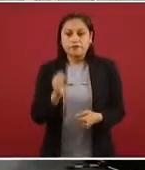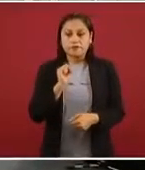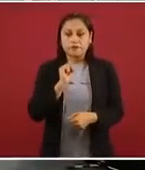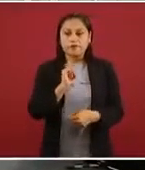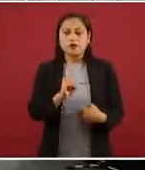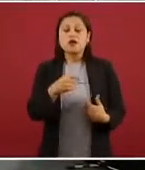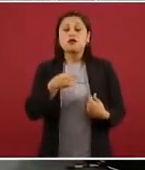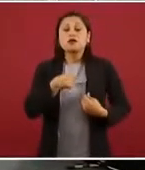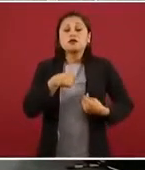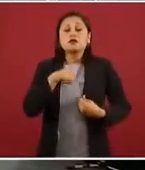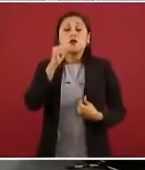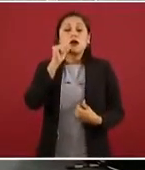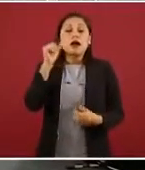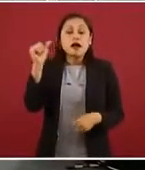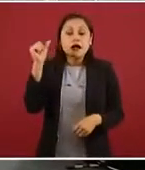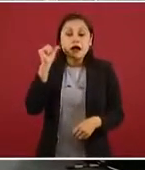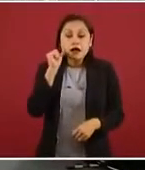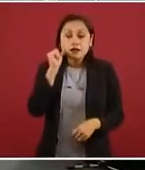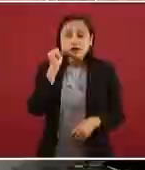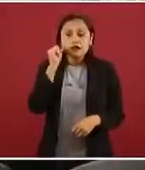hablé,